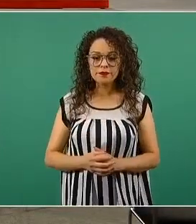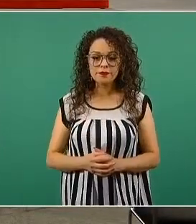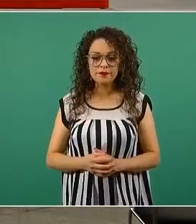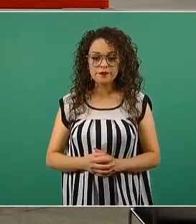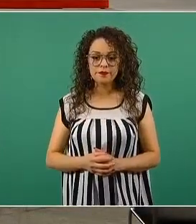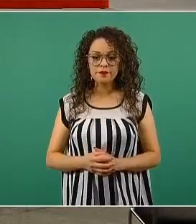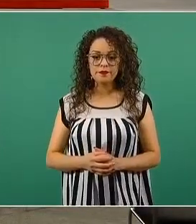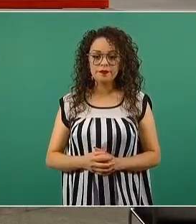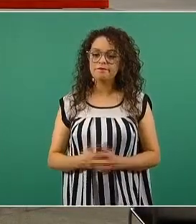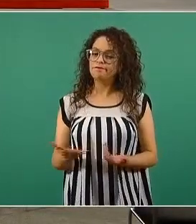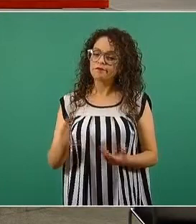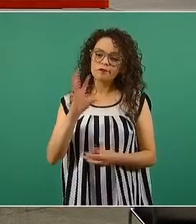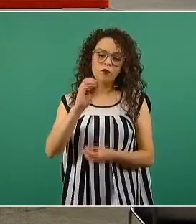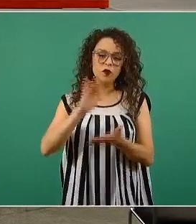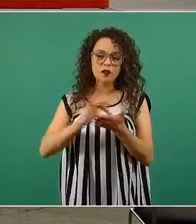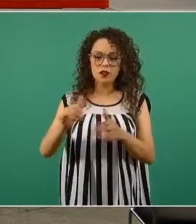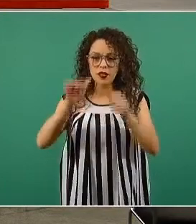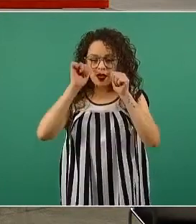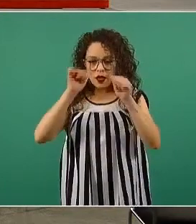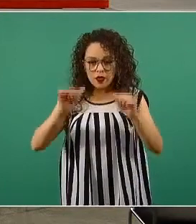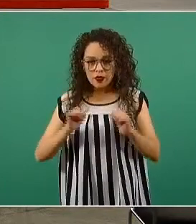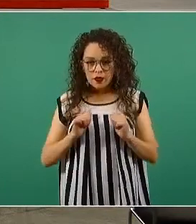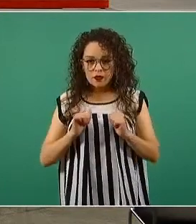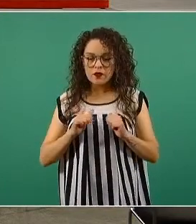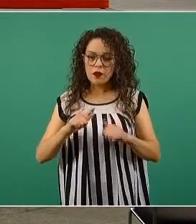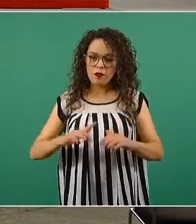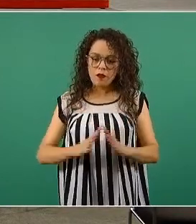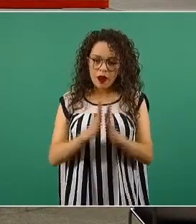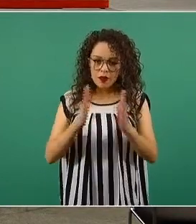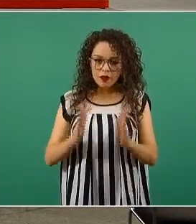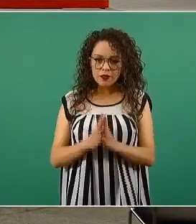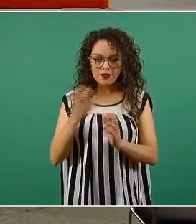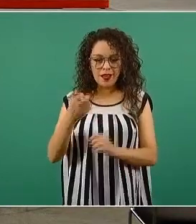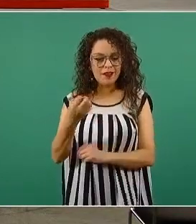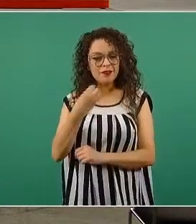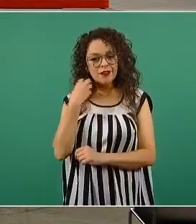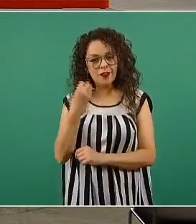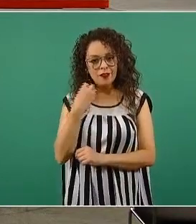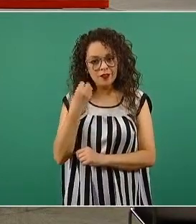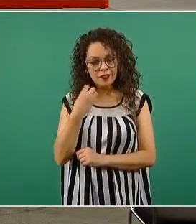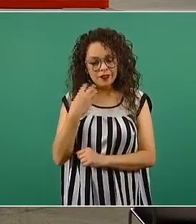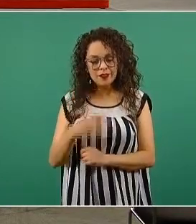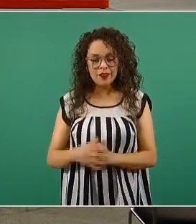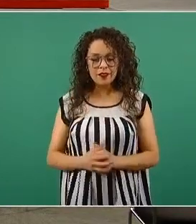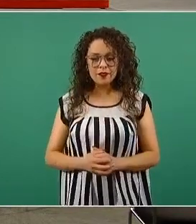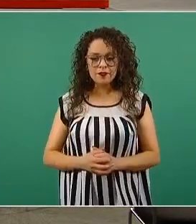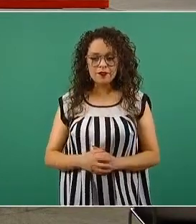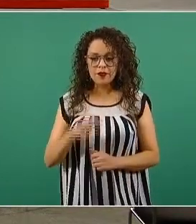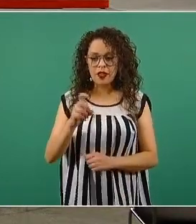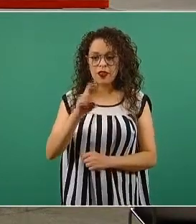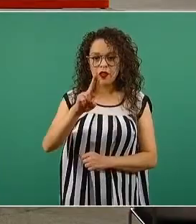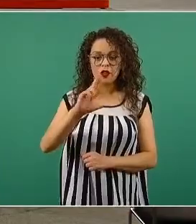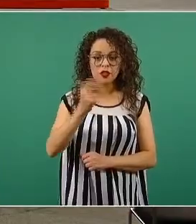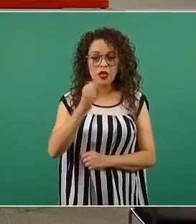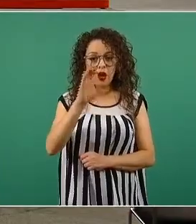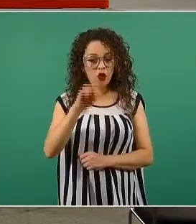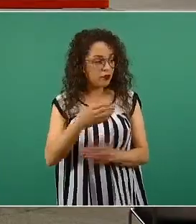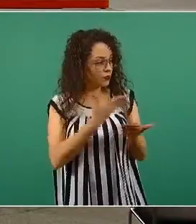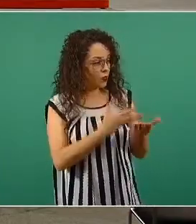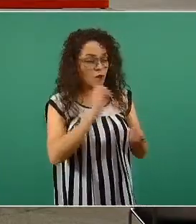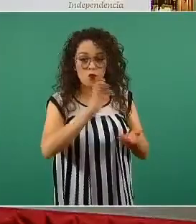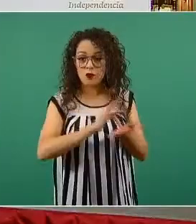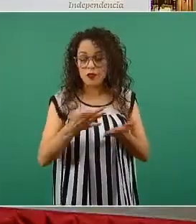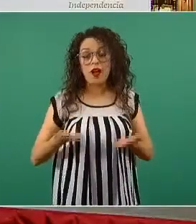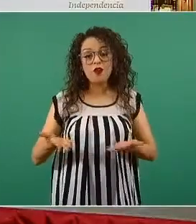les queremos pues agradecer su atención, nuevamente su participación en esta conferencia de prensa. Doctor Chacón, muchas gracias por compartir